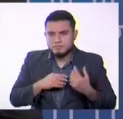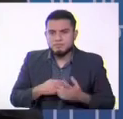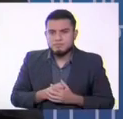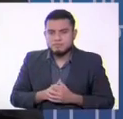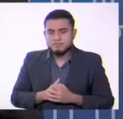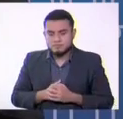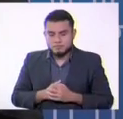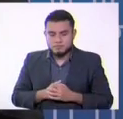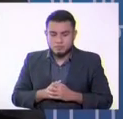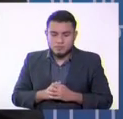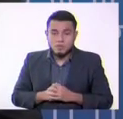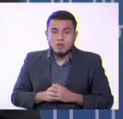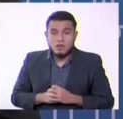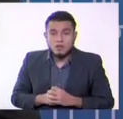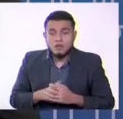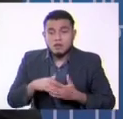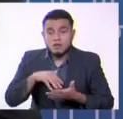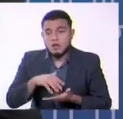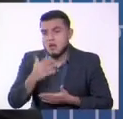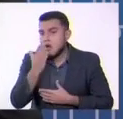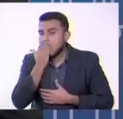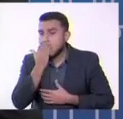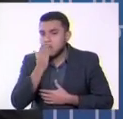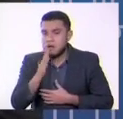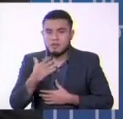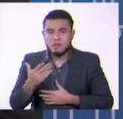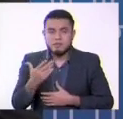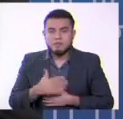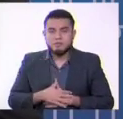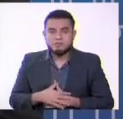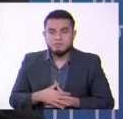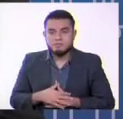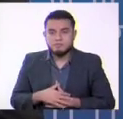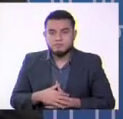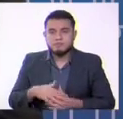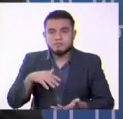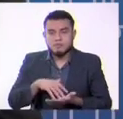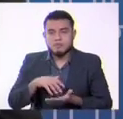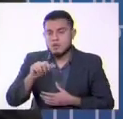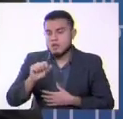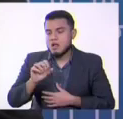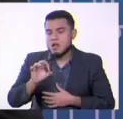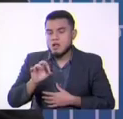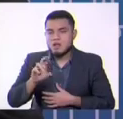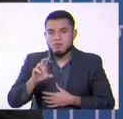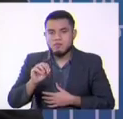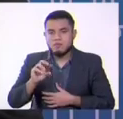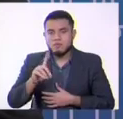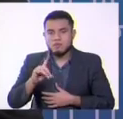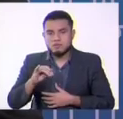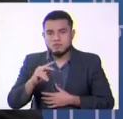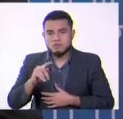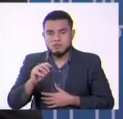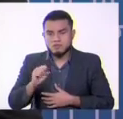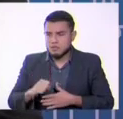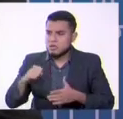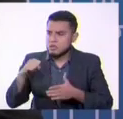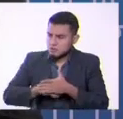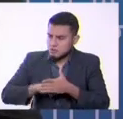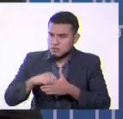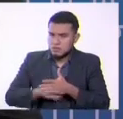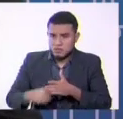este es el caso de la población indígena, de la población afrodescendiente que han luchado y vemos también